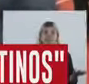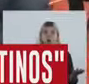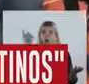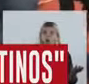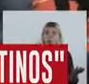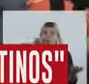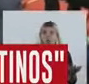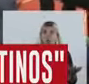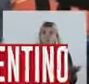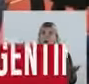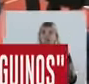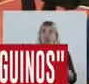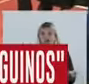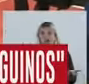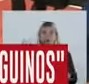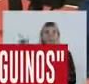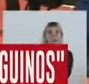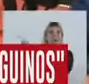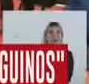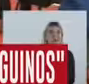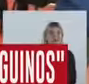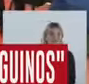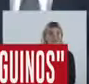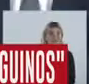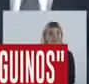Cuando ustedes les digan, porque por ahí aparecen